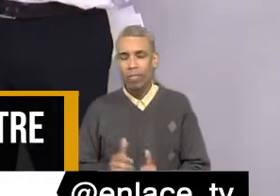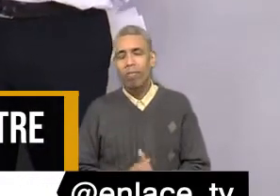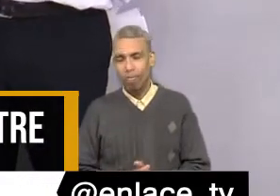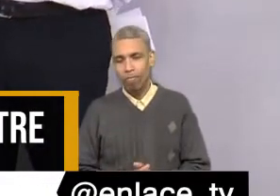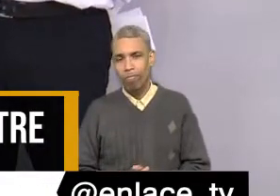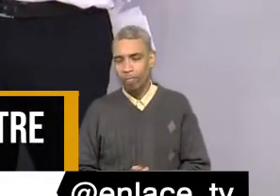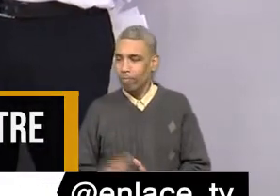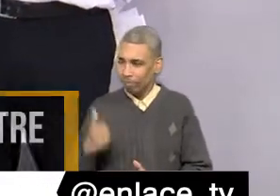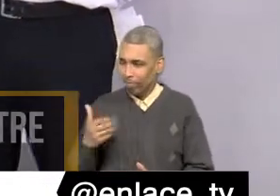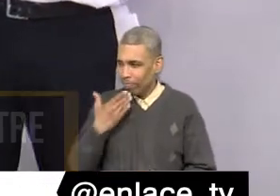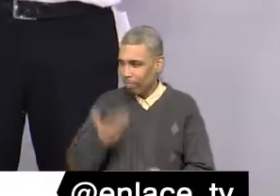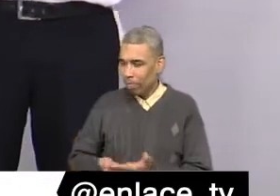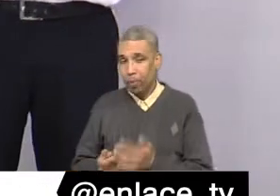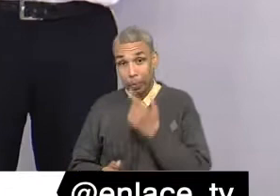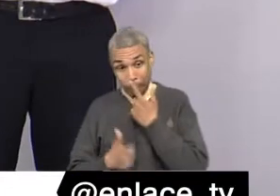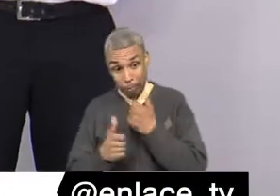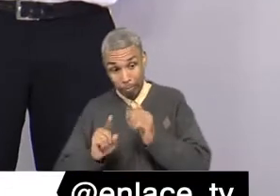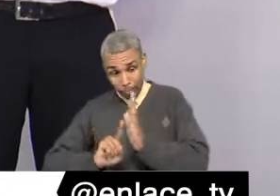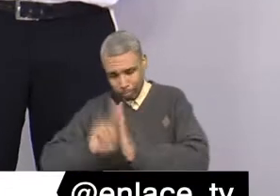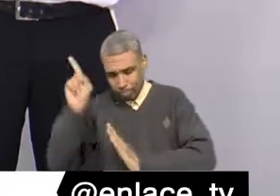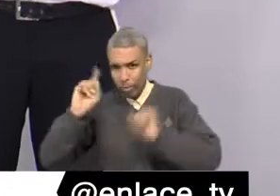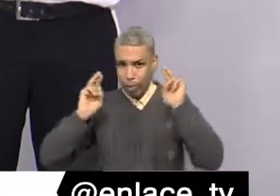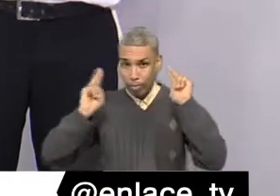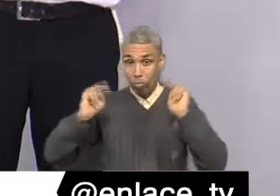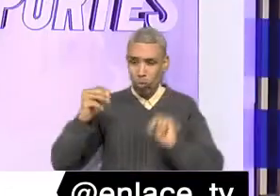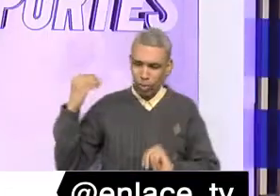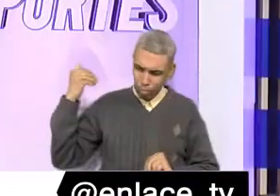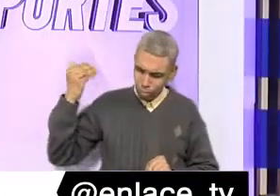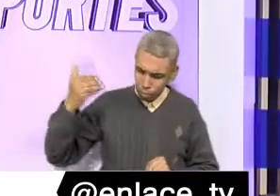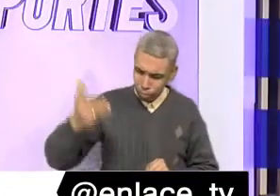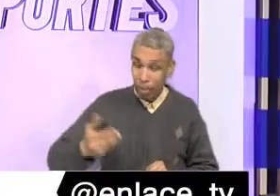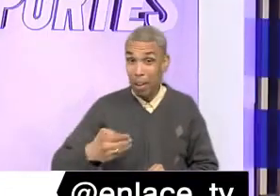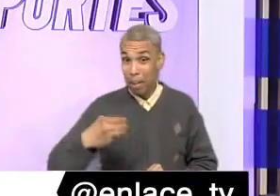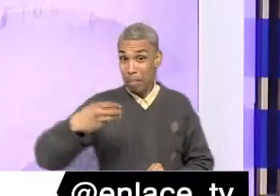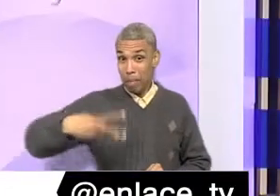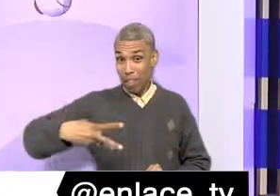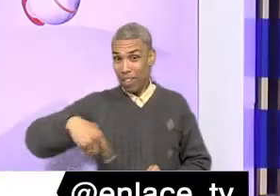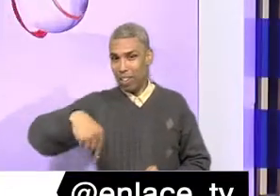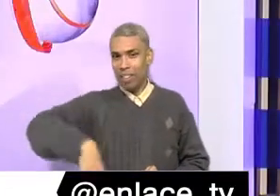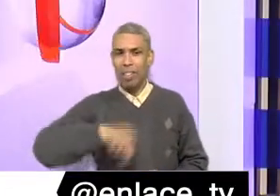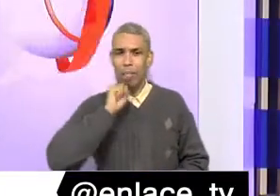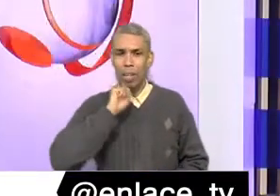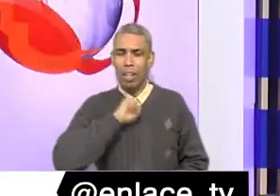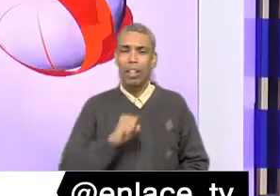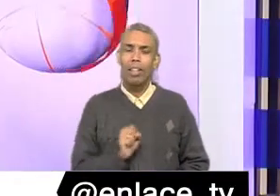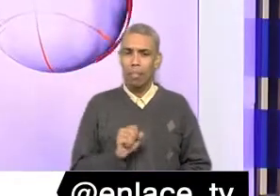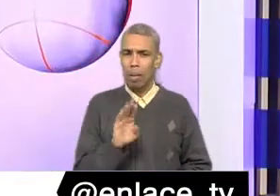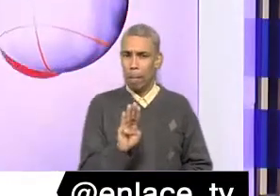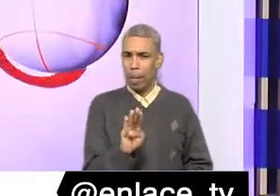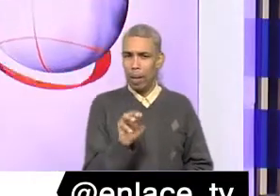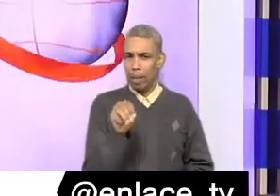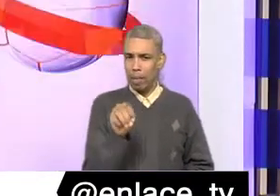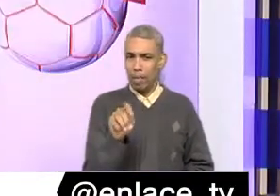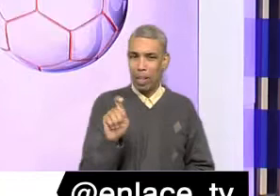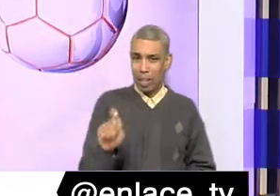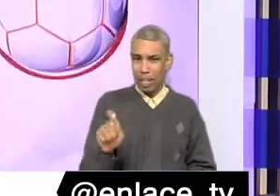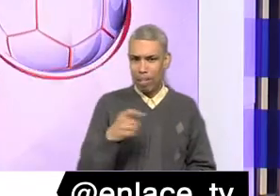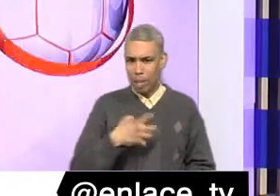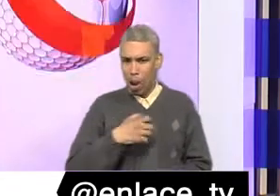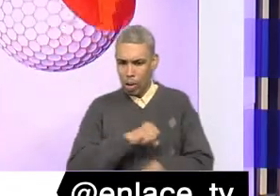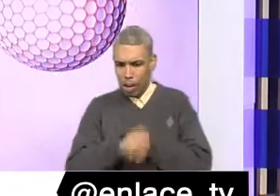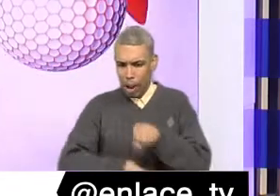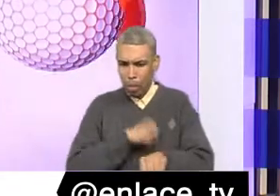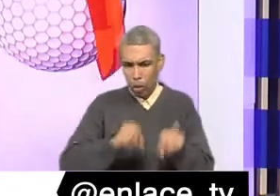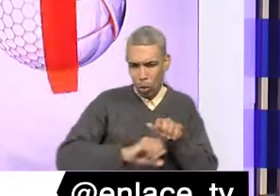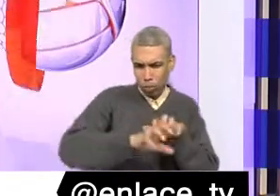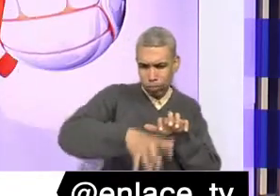gracias. Éxitos y que muy pronto se realice esa tercera válida de BMX aquí en esa pista nueva, pero que está excelente para este deporte. Felicitaciones.